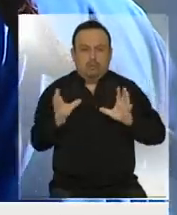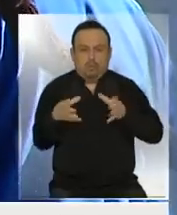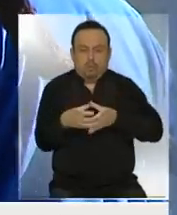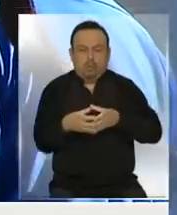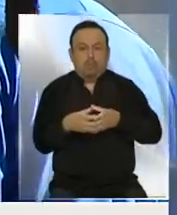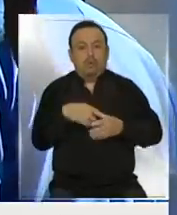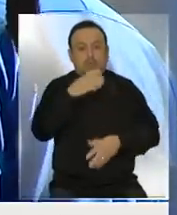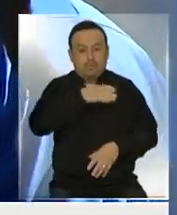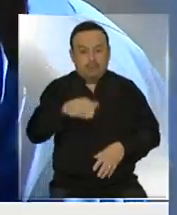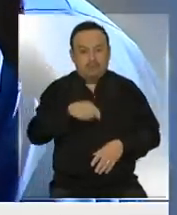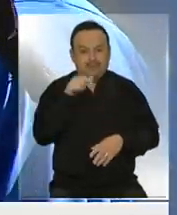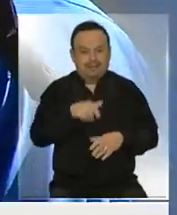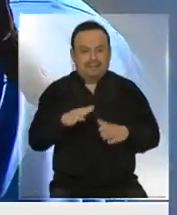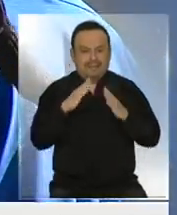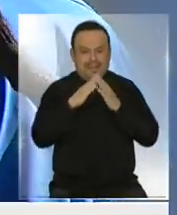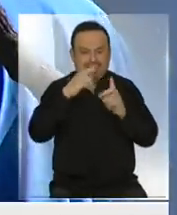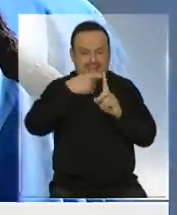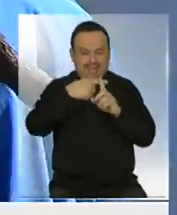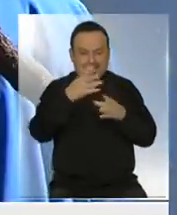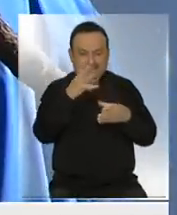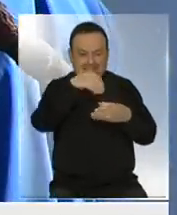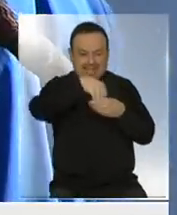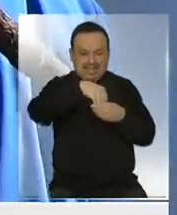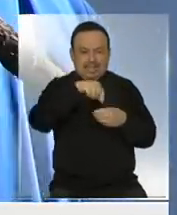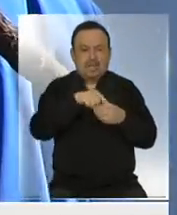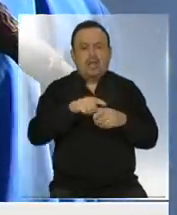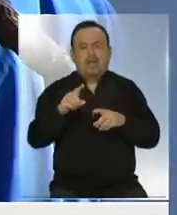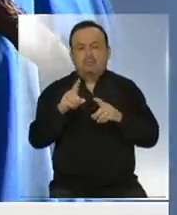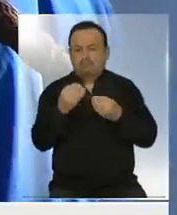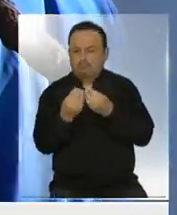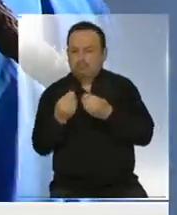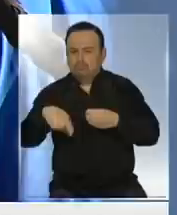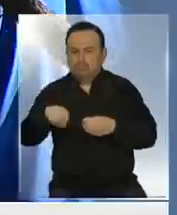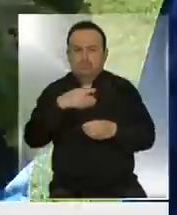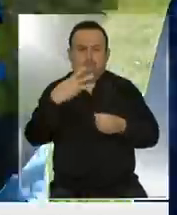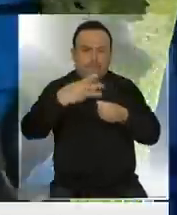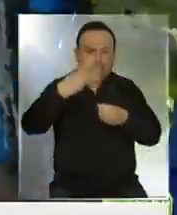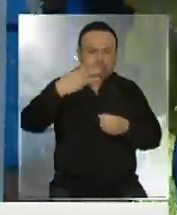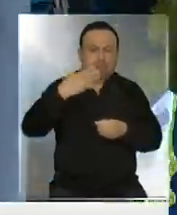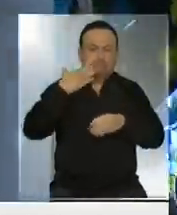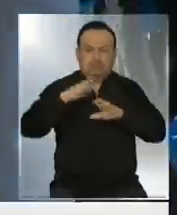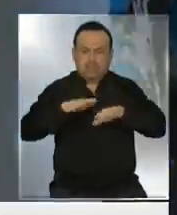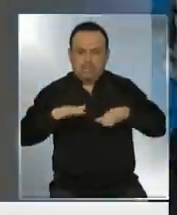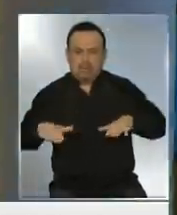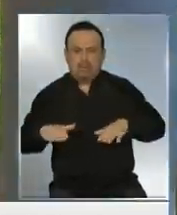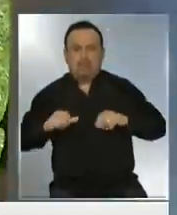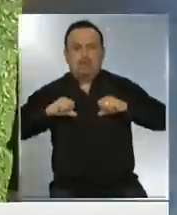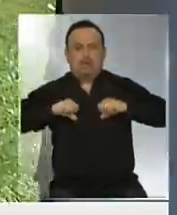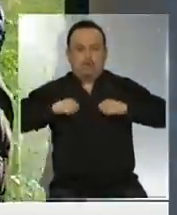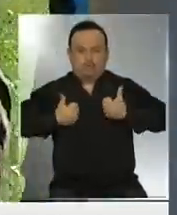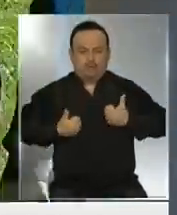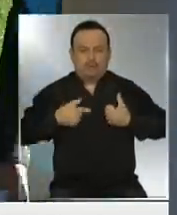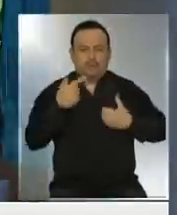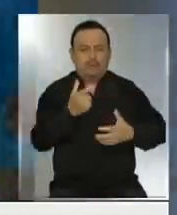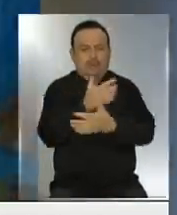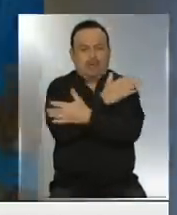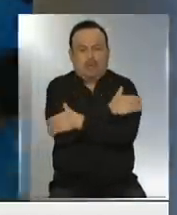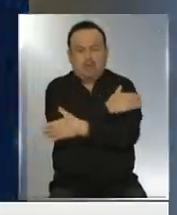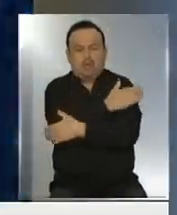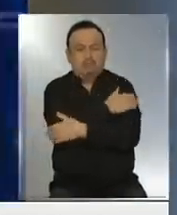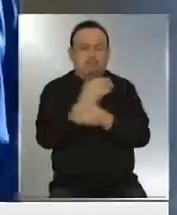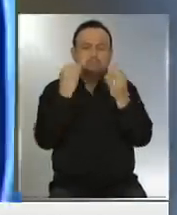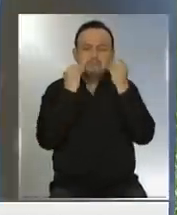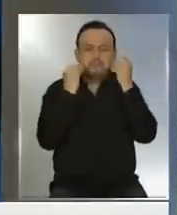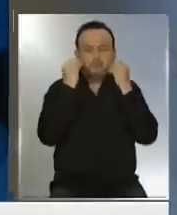las personas que compartían al interior de este culto muchos ancianos en niños personas también jóvenes se dieran abrazos besos